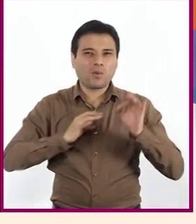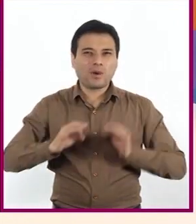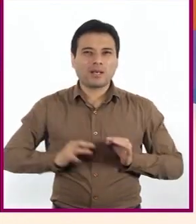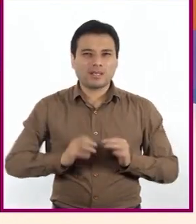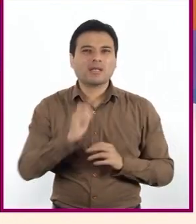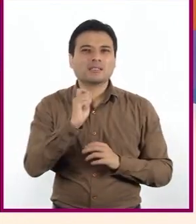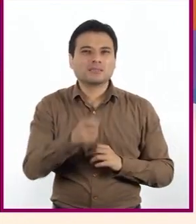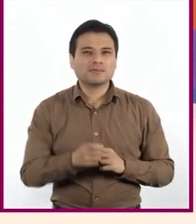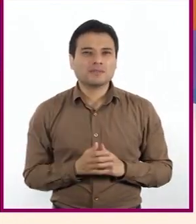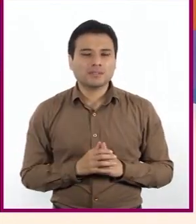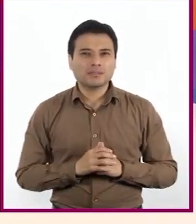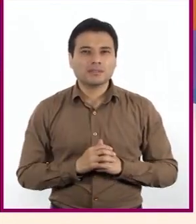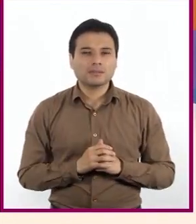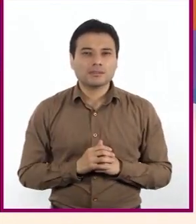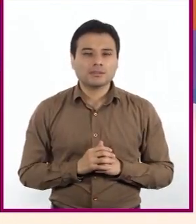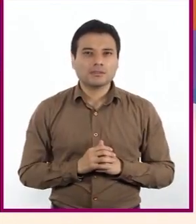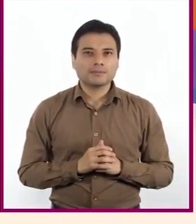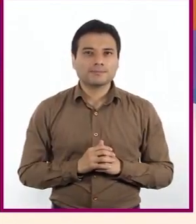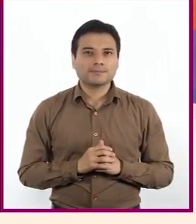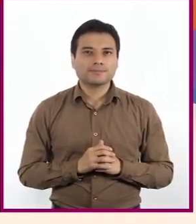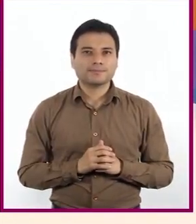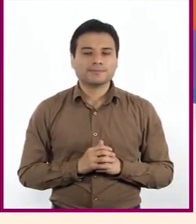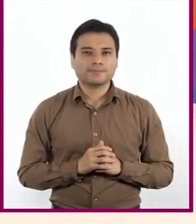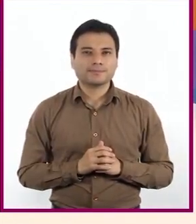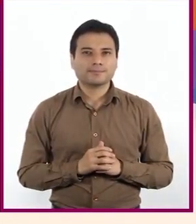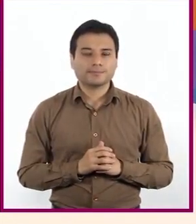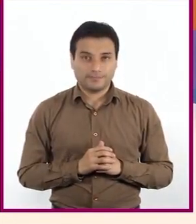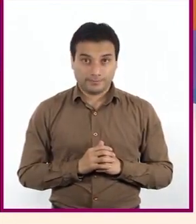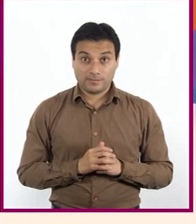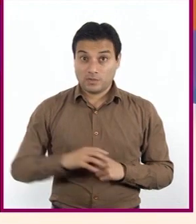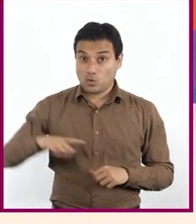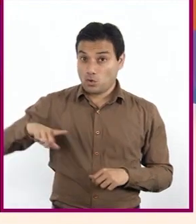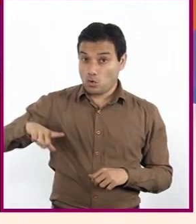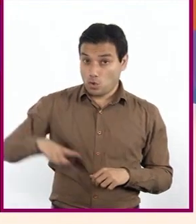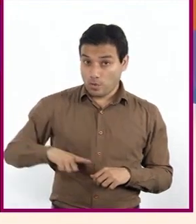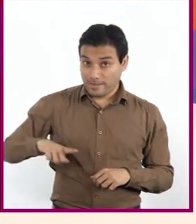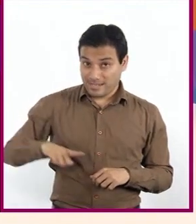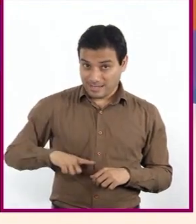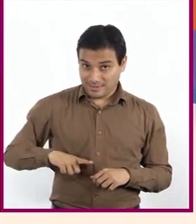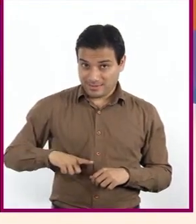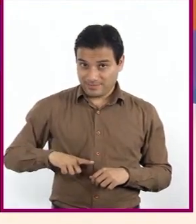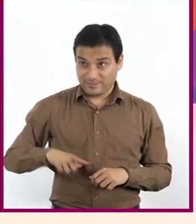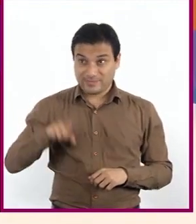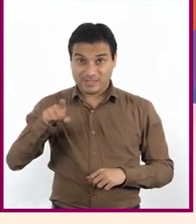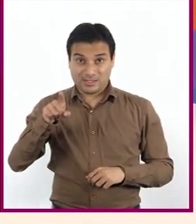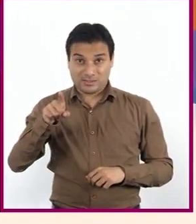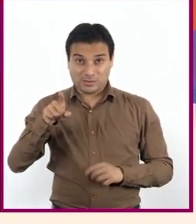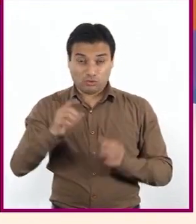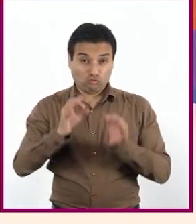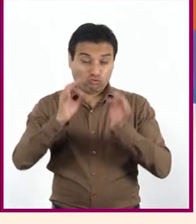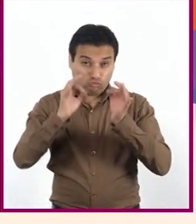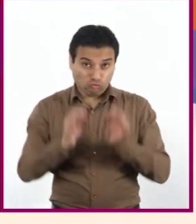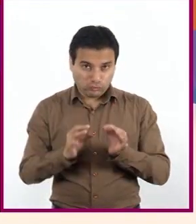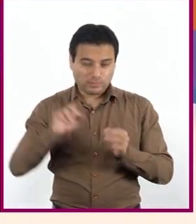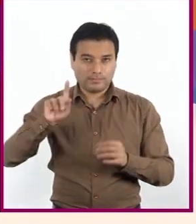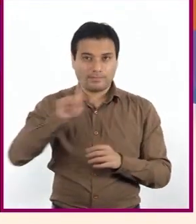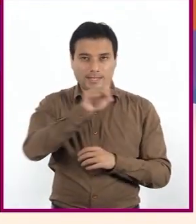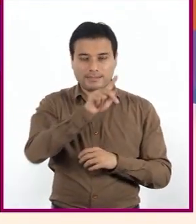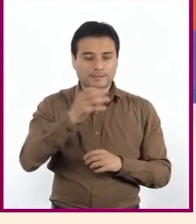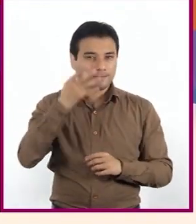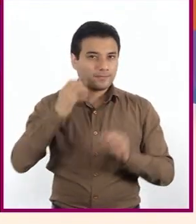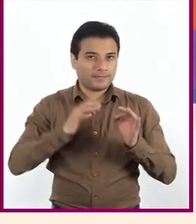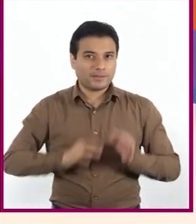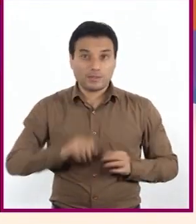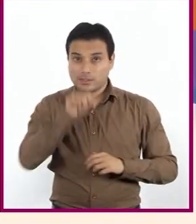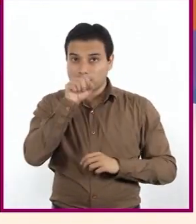olmecas? La asociación entre los gobernantes y el jaguar, así como el jaguar y el agua, fue una